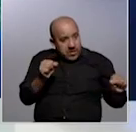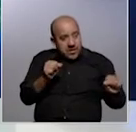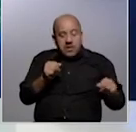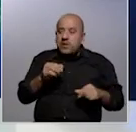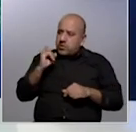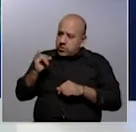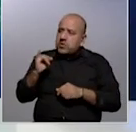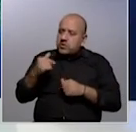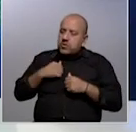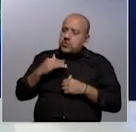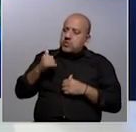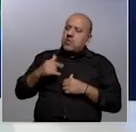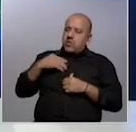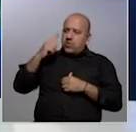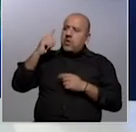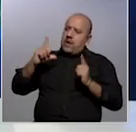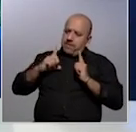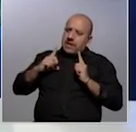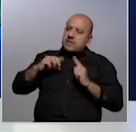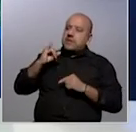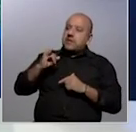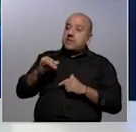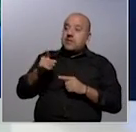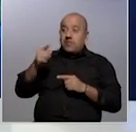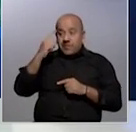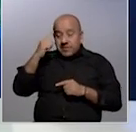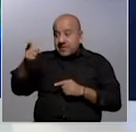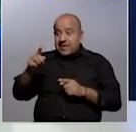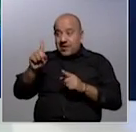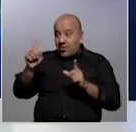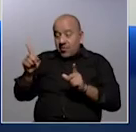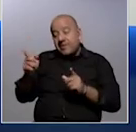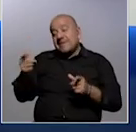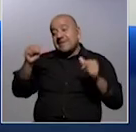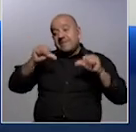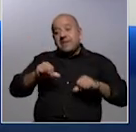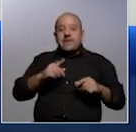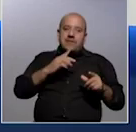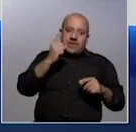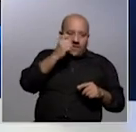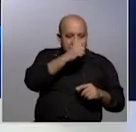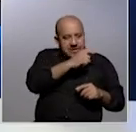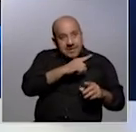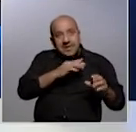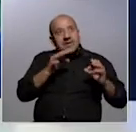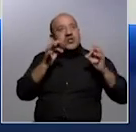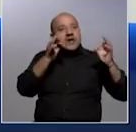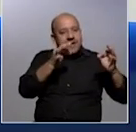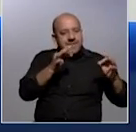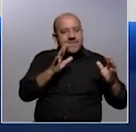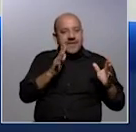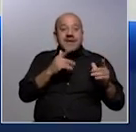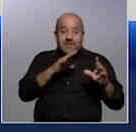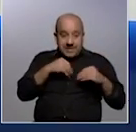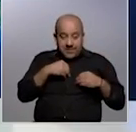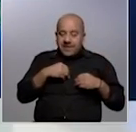si tengo esperanza que sí si piensas que algo es inalcanzable igual que alcanzar en todo caso acepta este